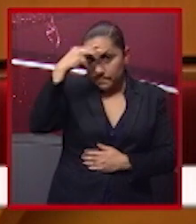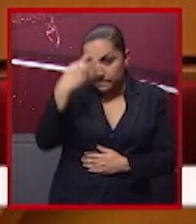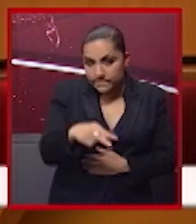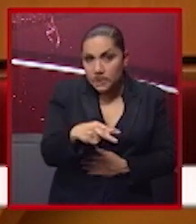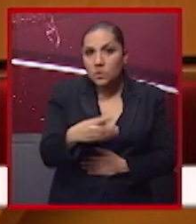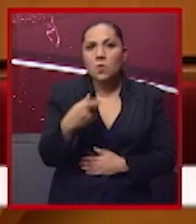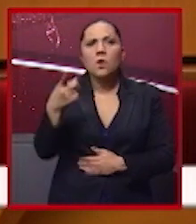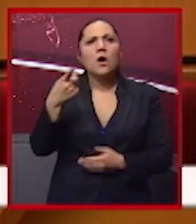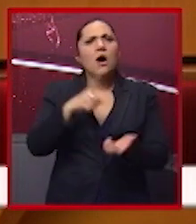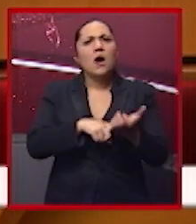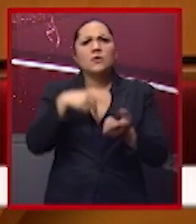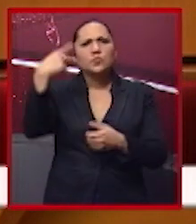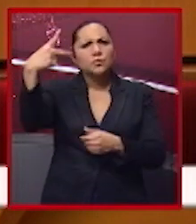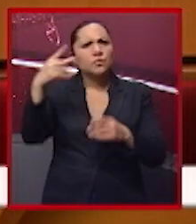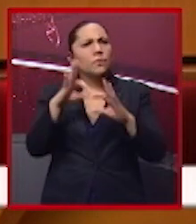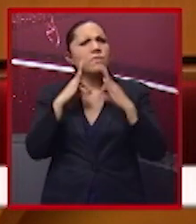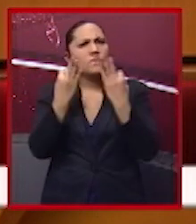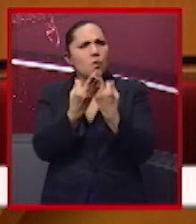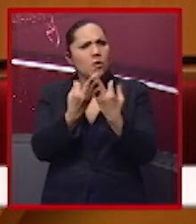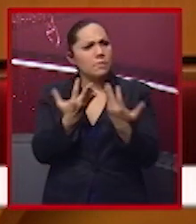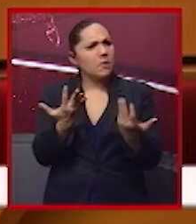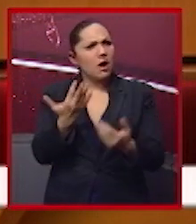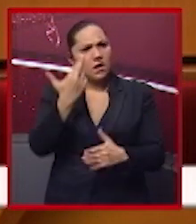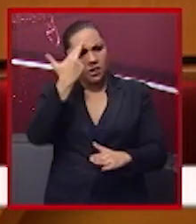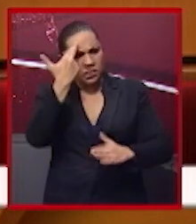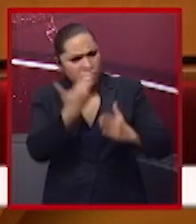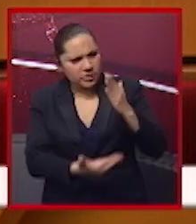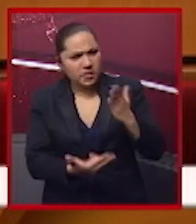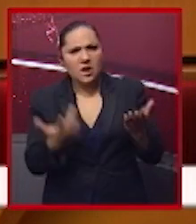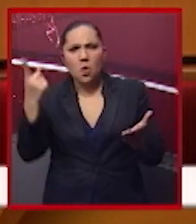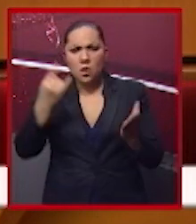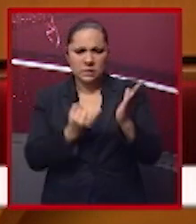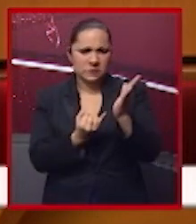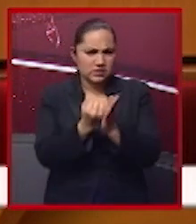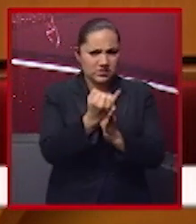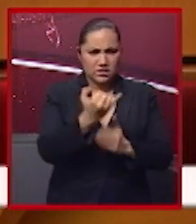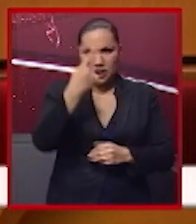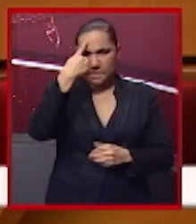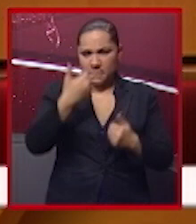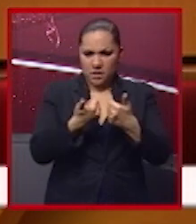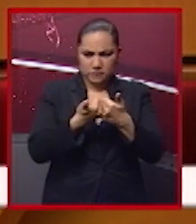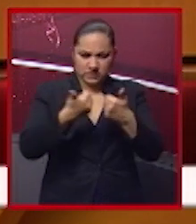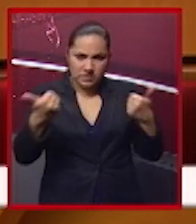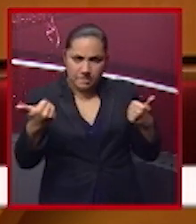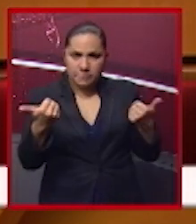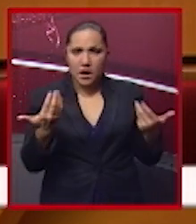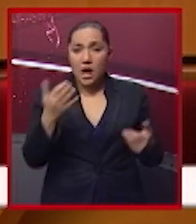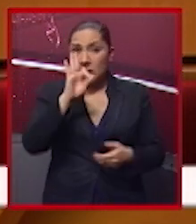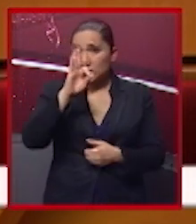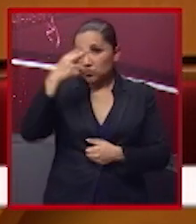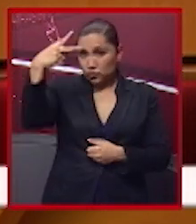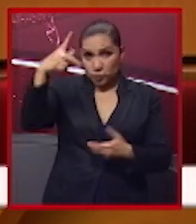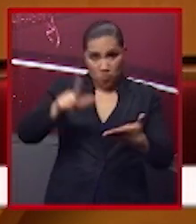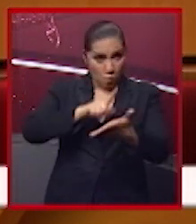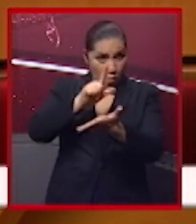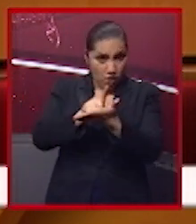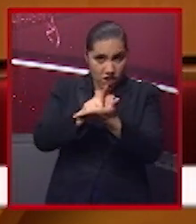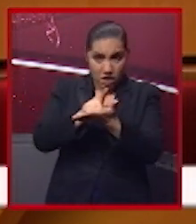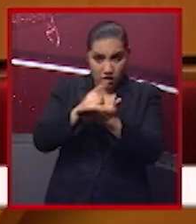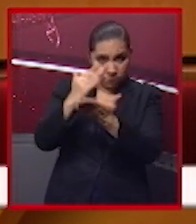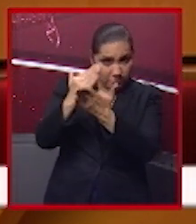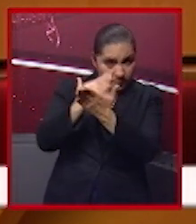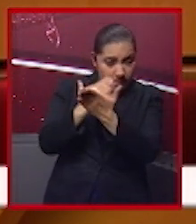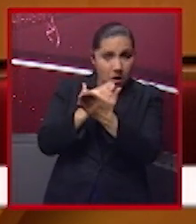posición xenófoba que pretenda separar a familias, así sea en la aplicación de la ley de un país, si ésta no se